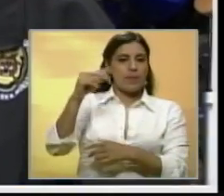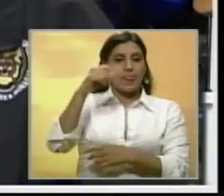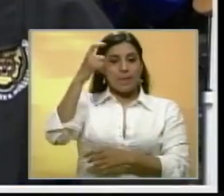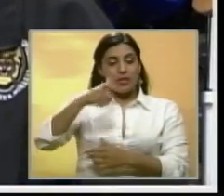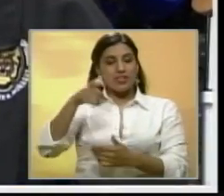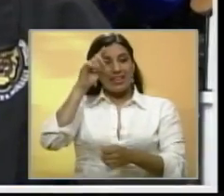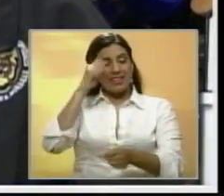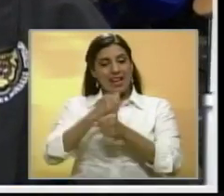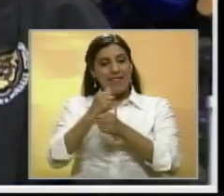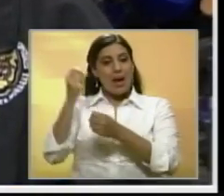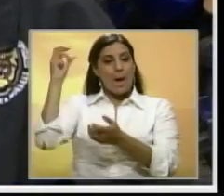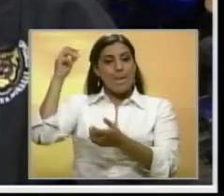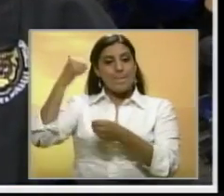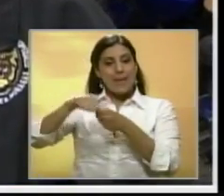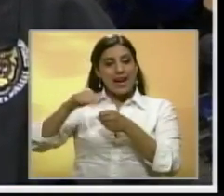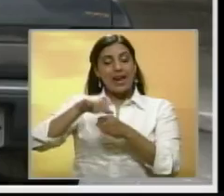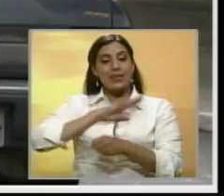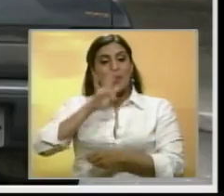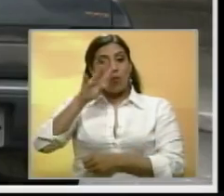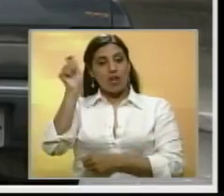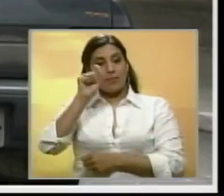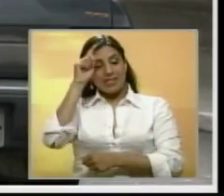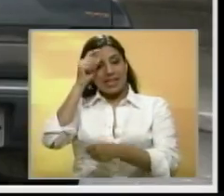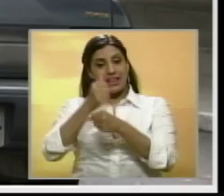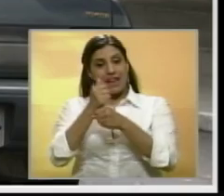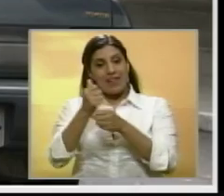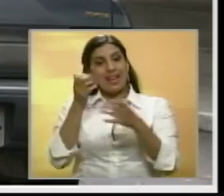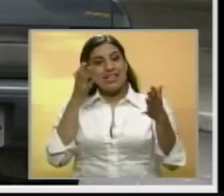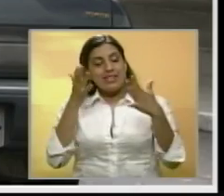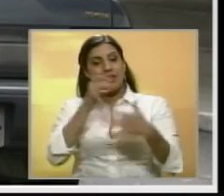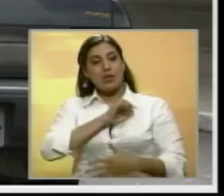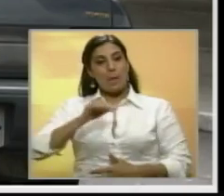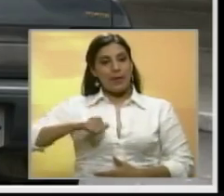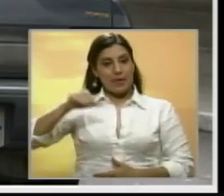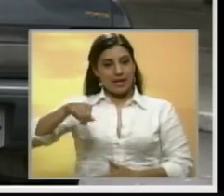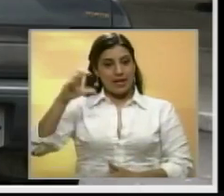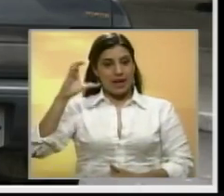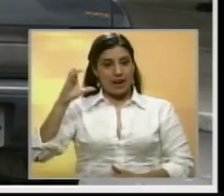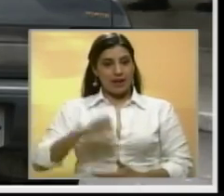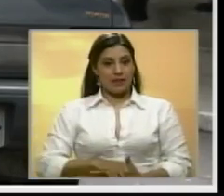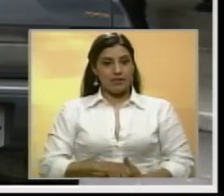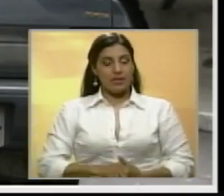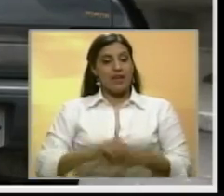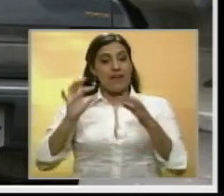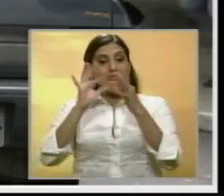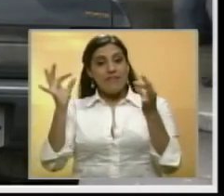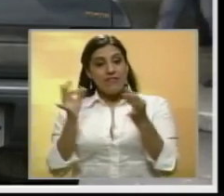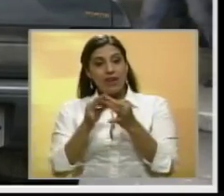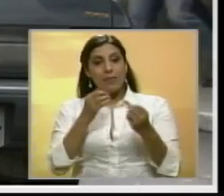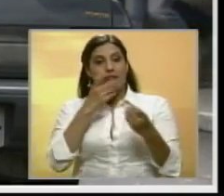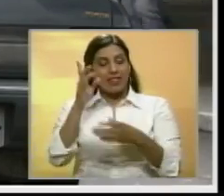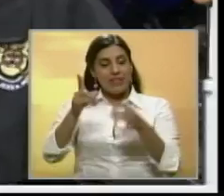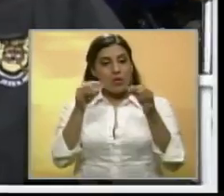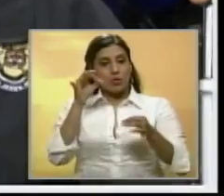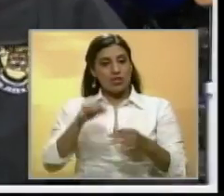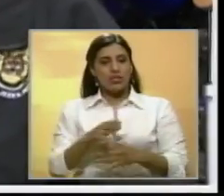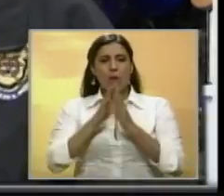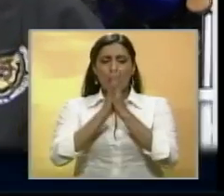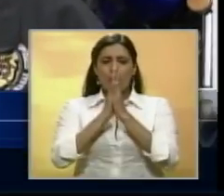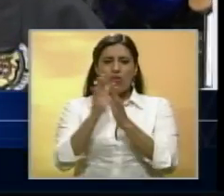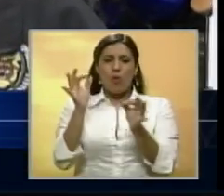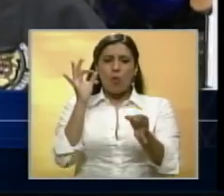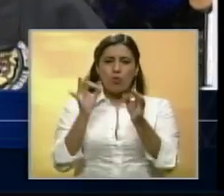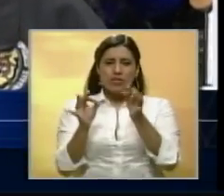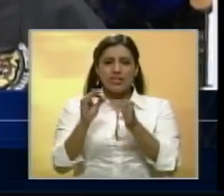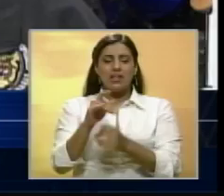víctima era proveniente de Maracaibo y tenía 4 meses trabajando para una empresa privada aquí en Caracas. Sus familiares exigen justicia. Les pido por